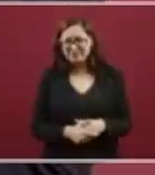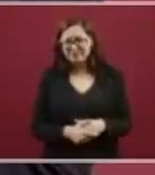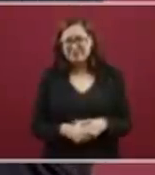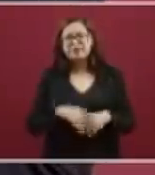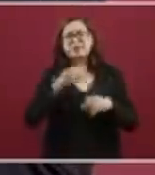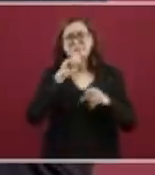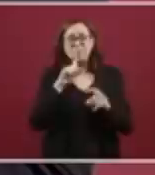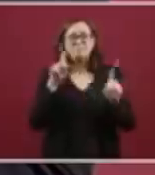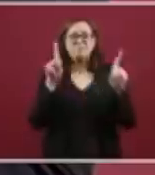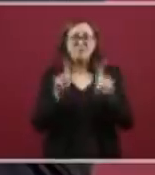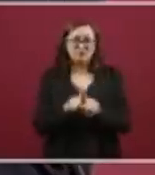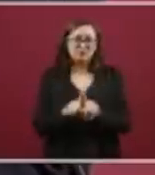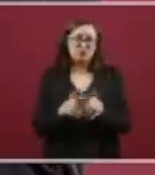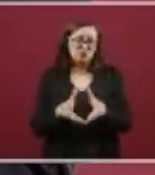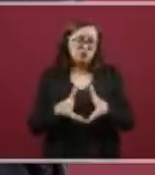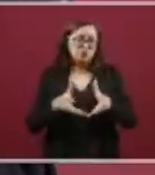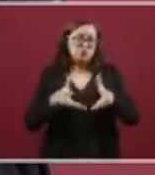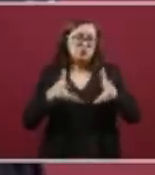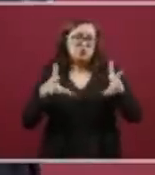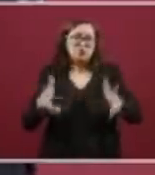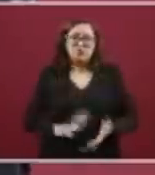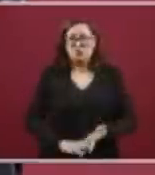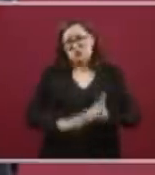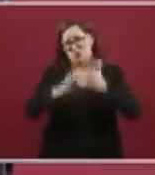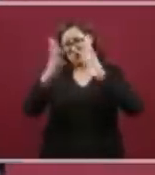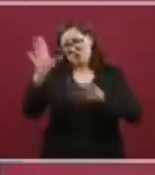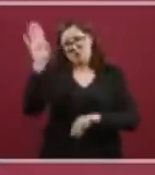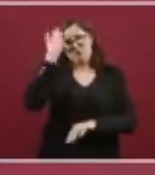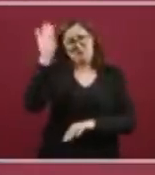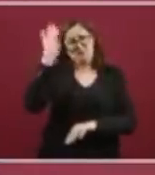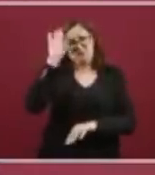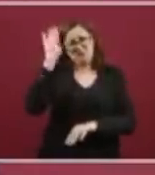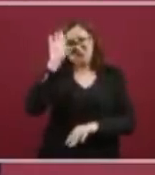creció la violencia, sí, pero no solo fue eso.